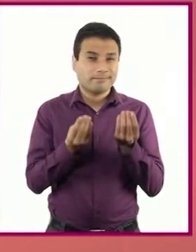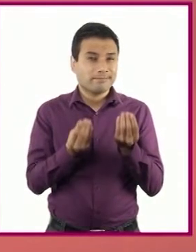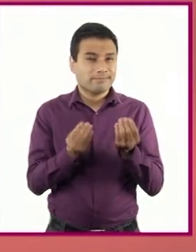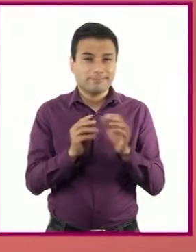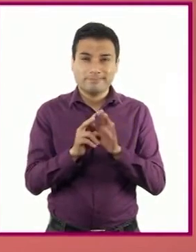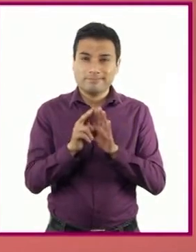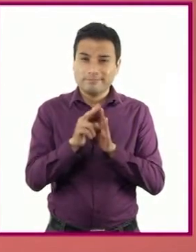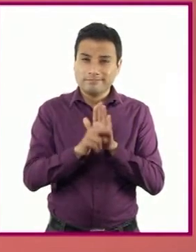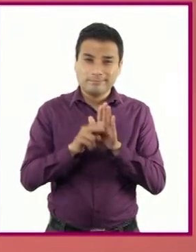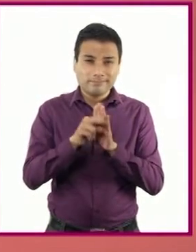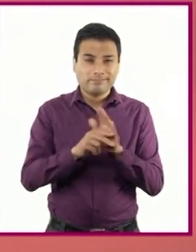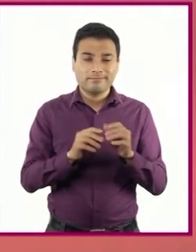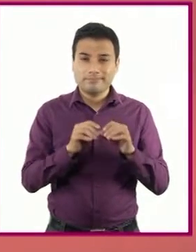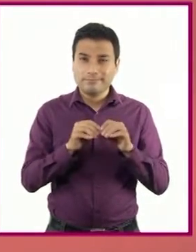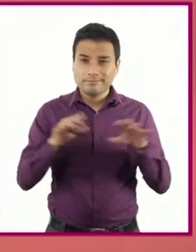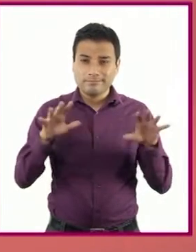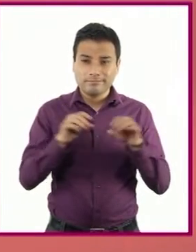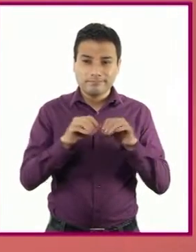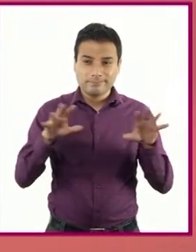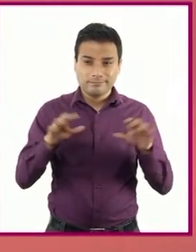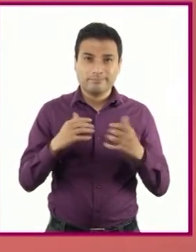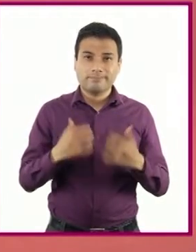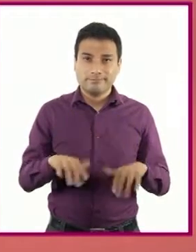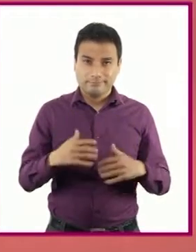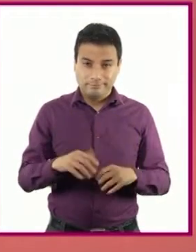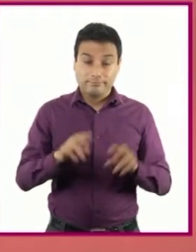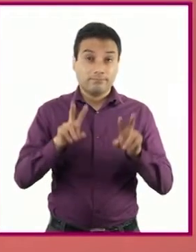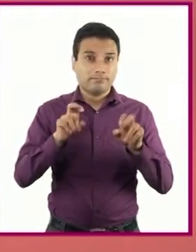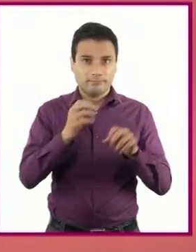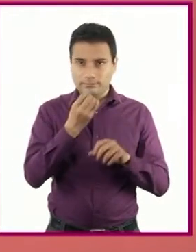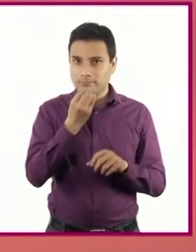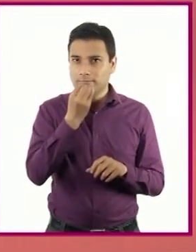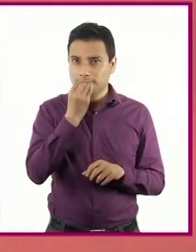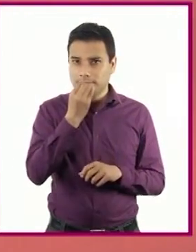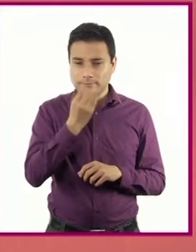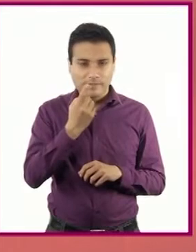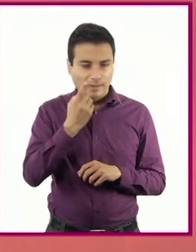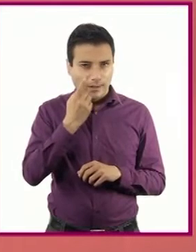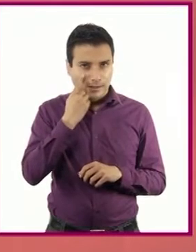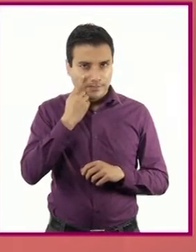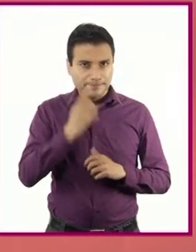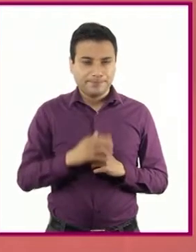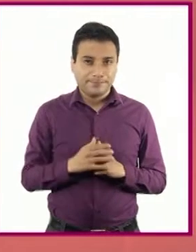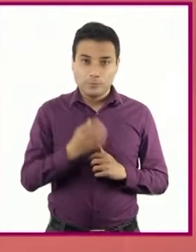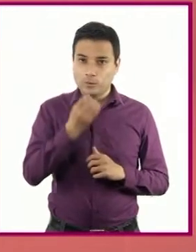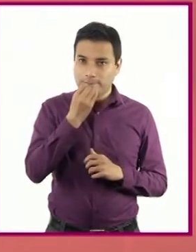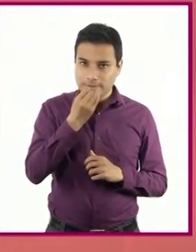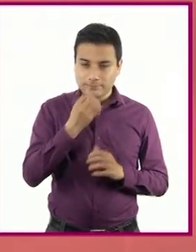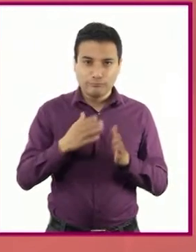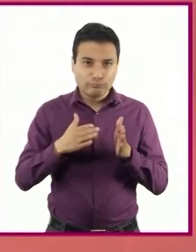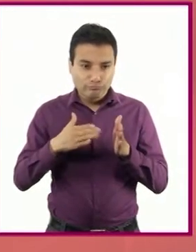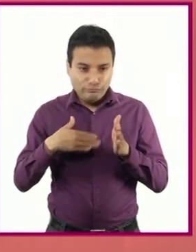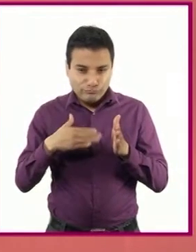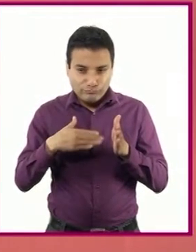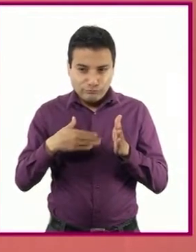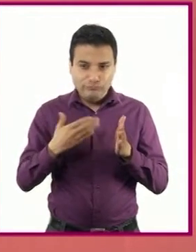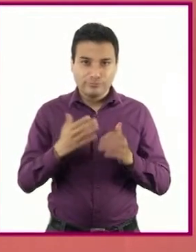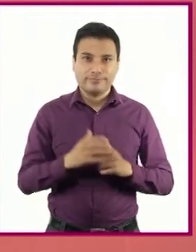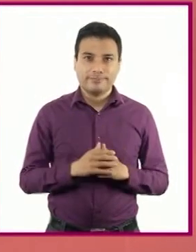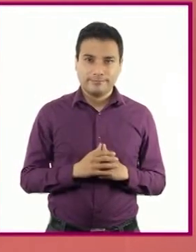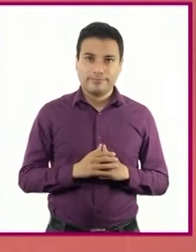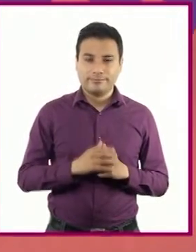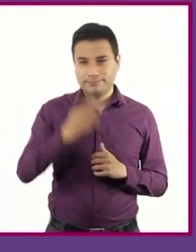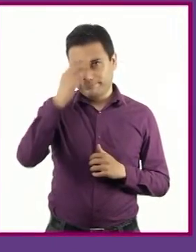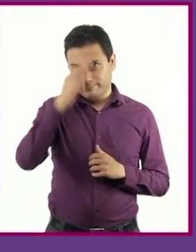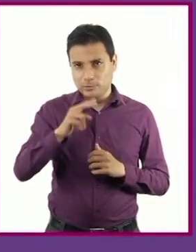información y uno de los aspectos que destaca es la comida. Lo interesante es la preparación de alimentos en distintas partes de